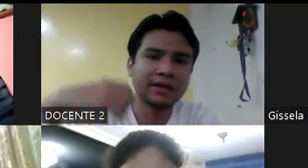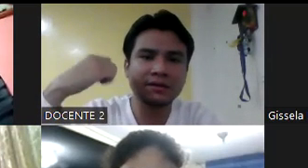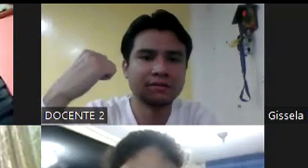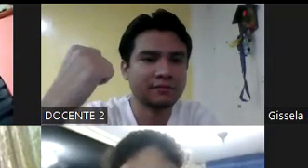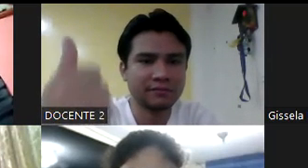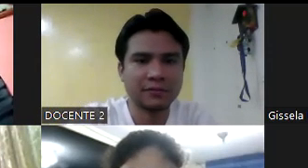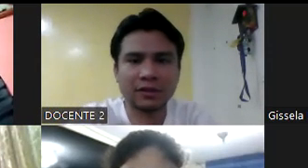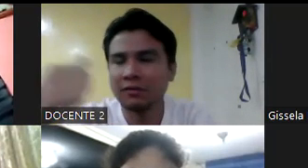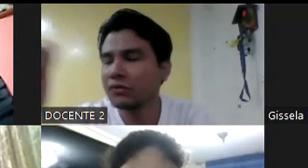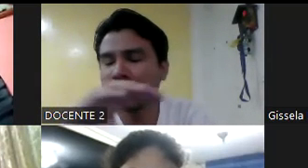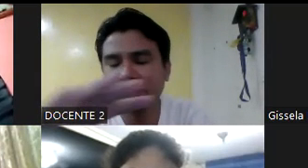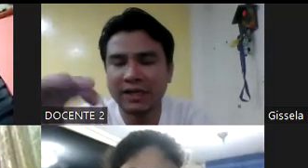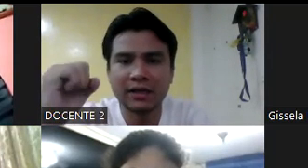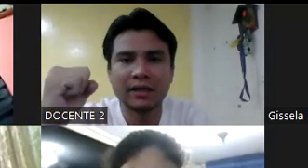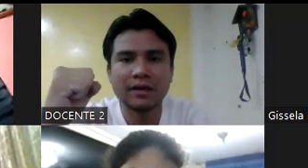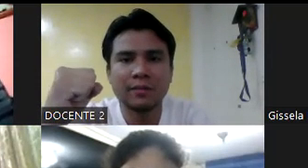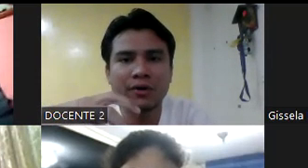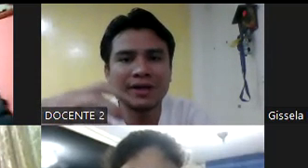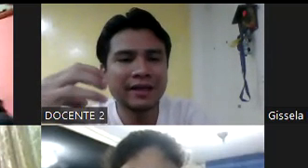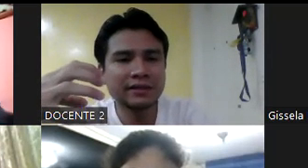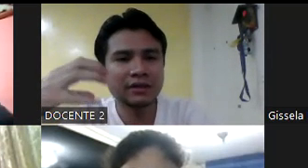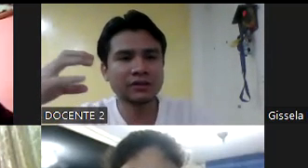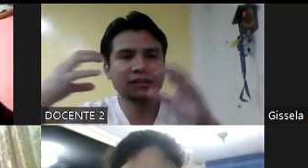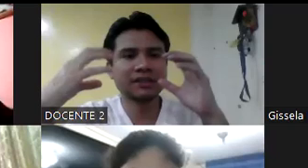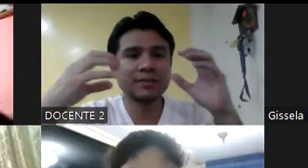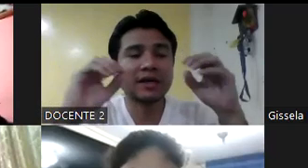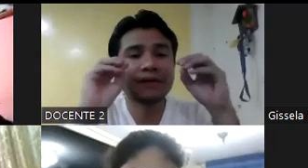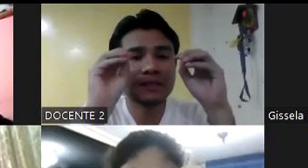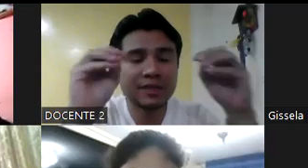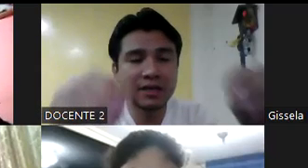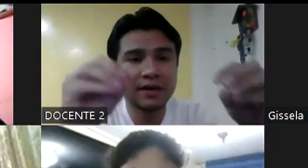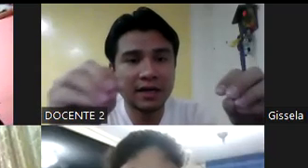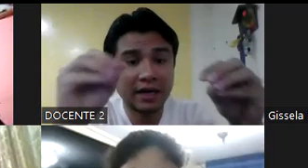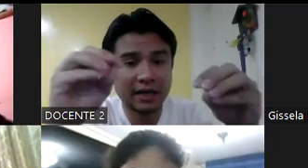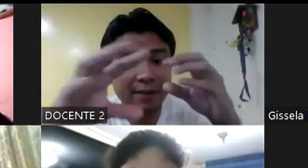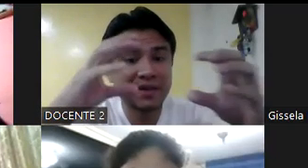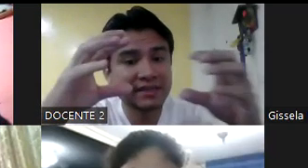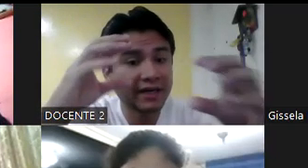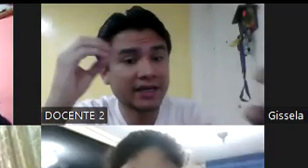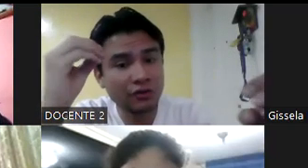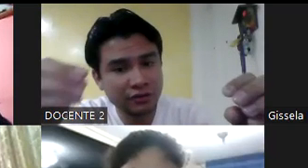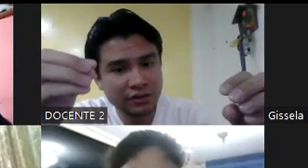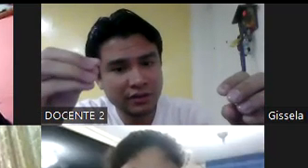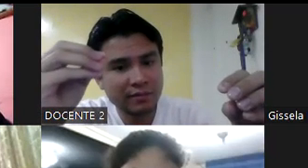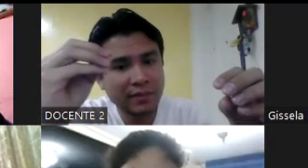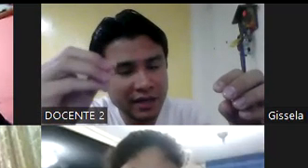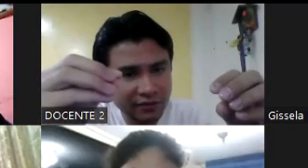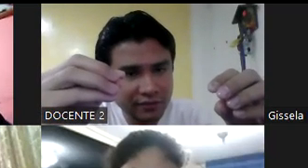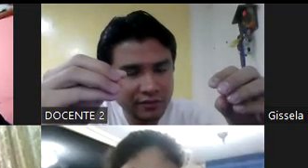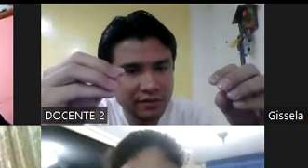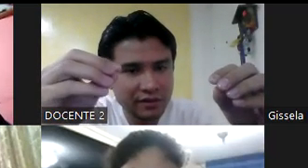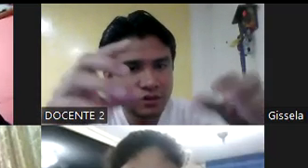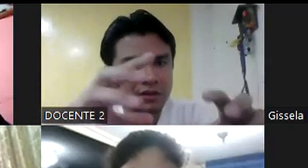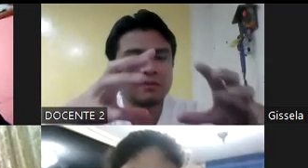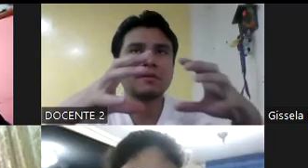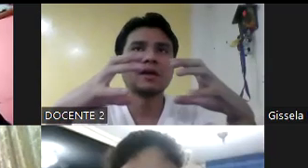soy padre, lo que sea. Pero hay tanta cosa encima que a veces me lleva a pensar que no.